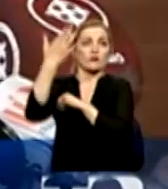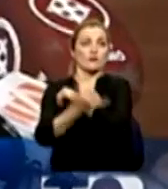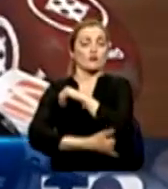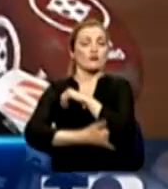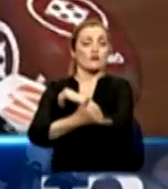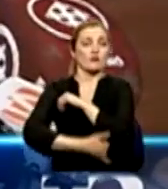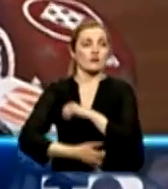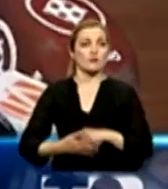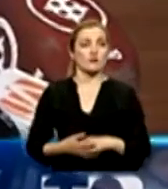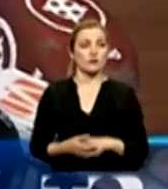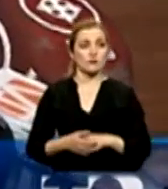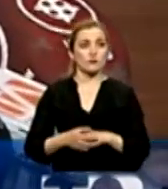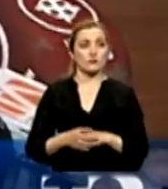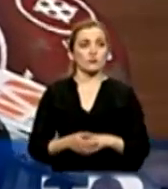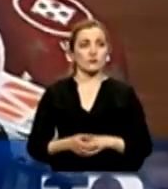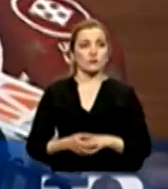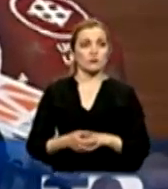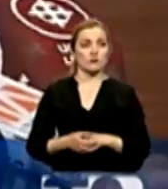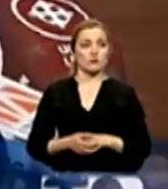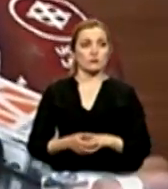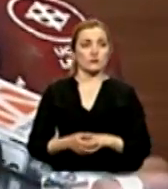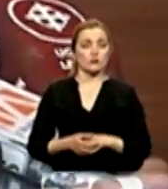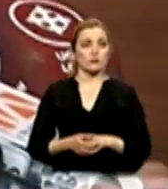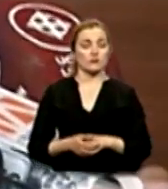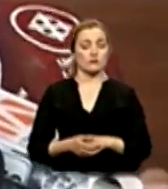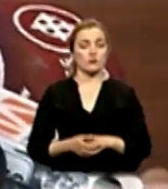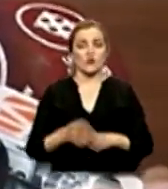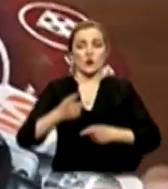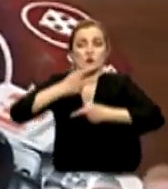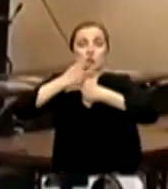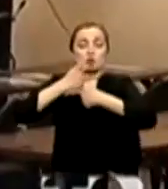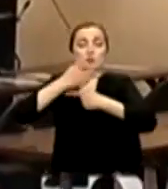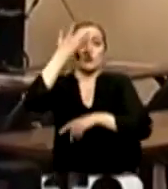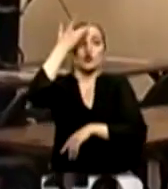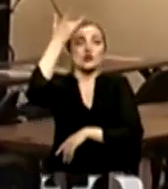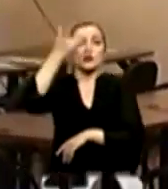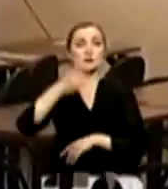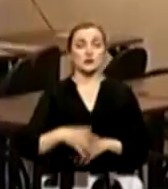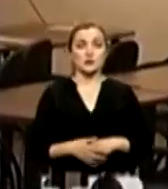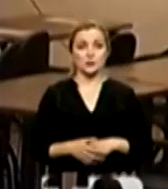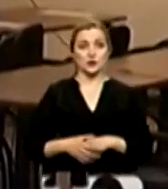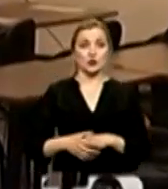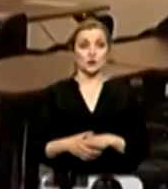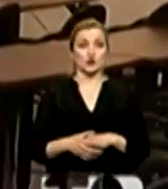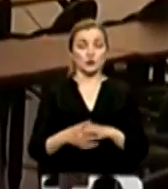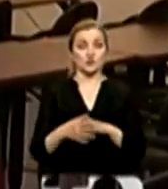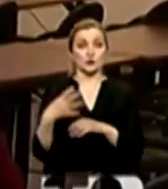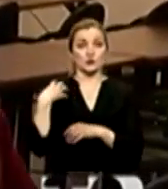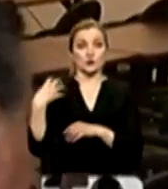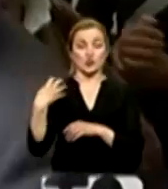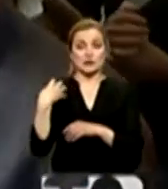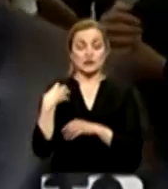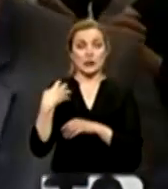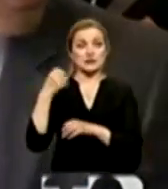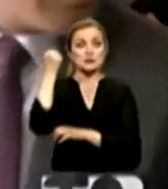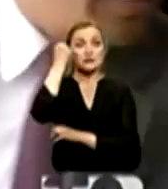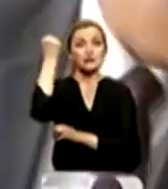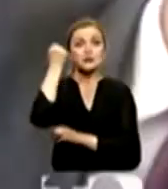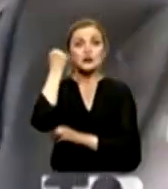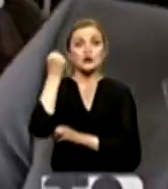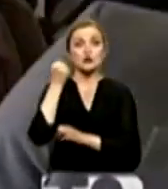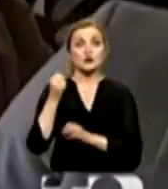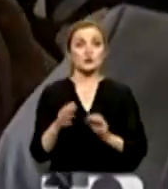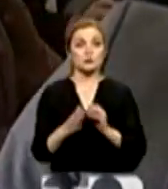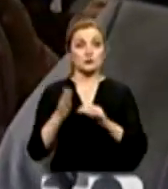que decir por qué recibe una protección o recibió una protección tan grande. Con la finalidad de garantizar los derechos de las partes y que no se argumente